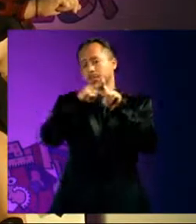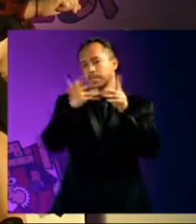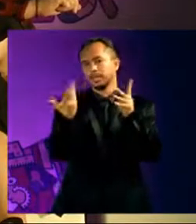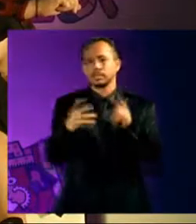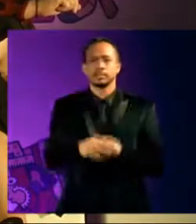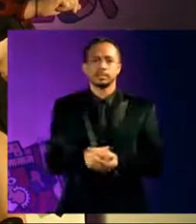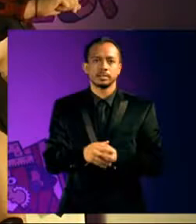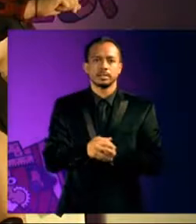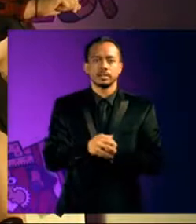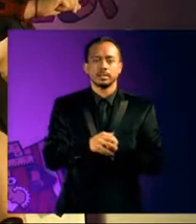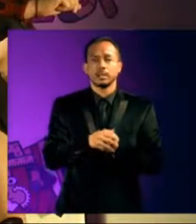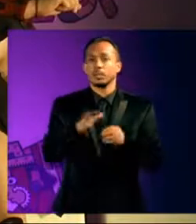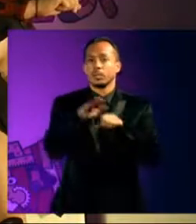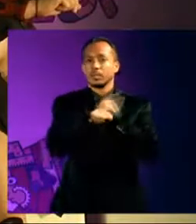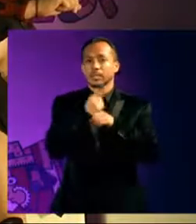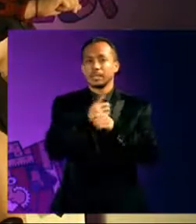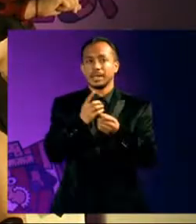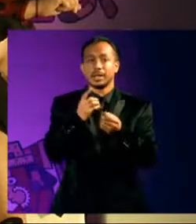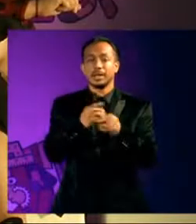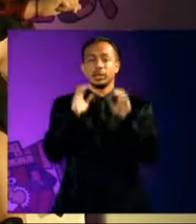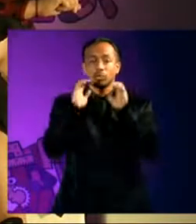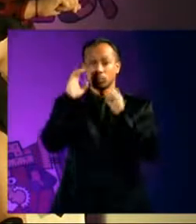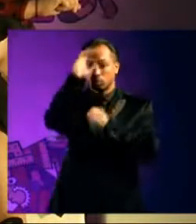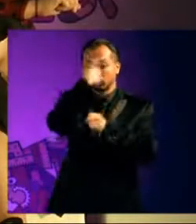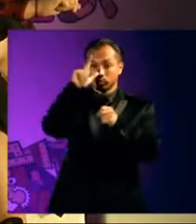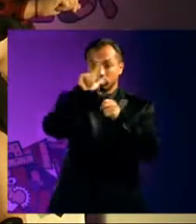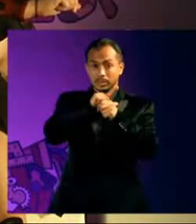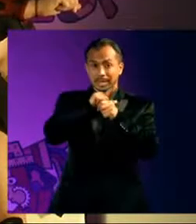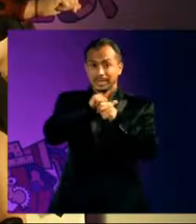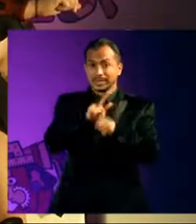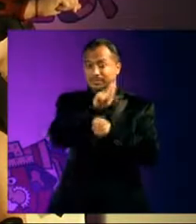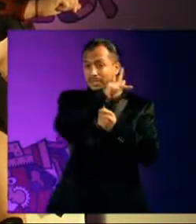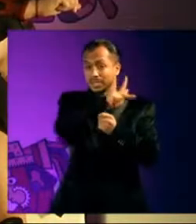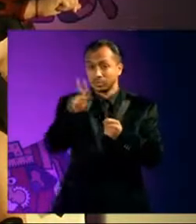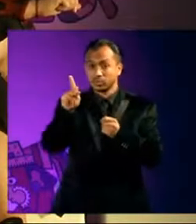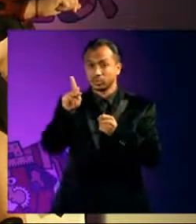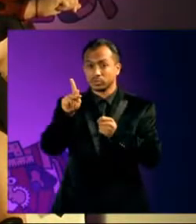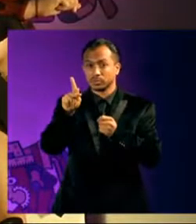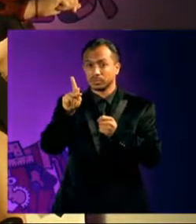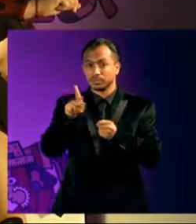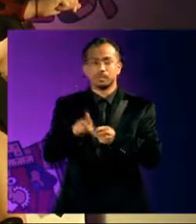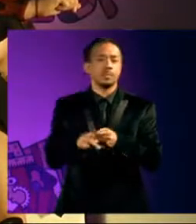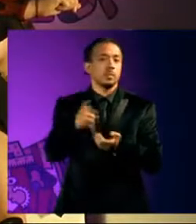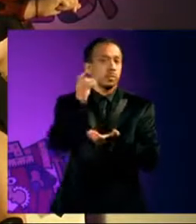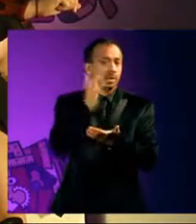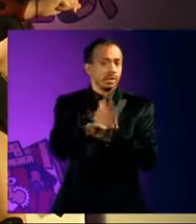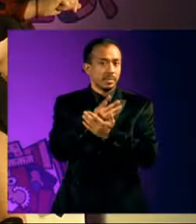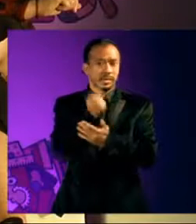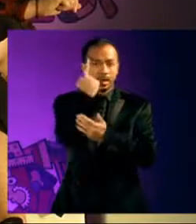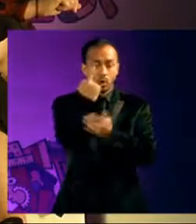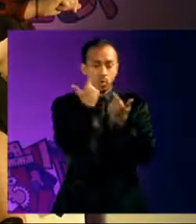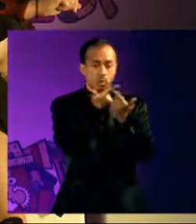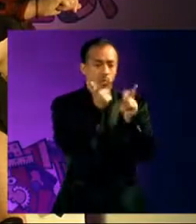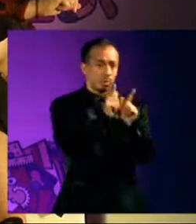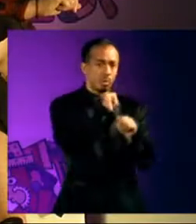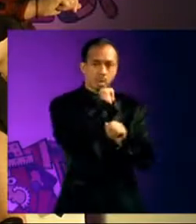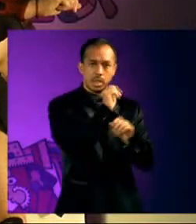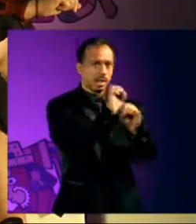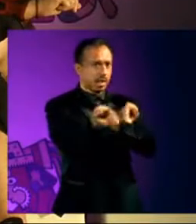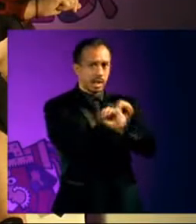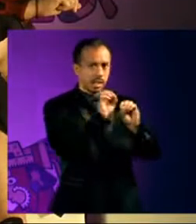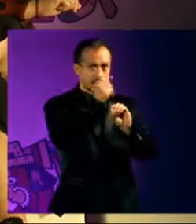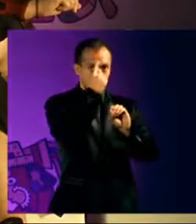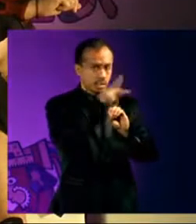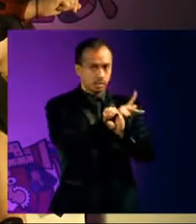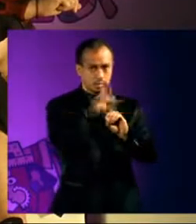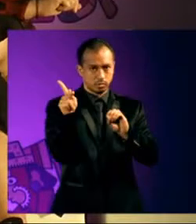no le pertenece sólo un grupo sino que invadió todo y por otra parte toda la revisión que están haciendo los